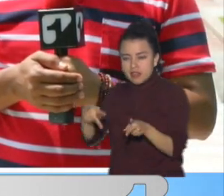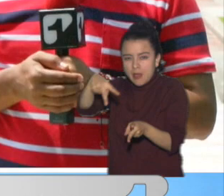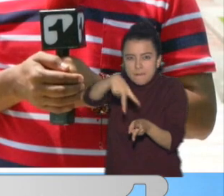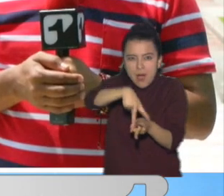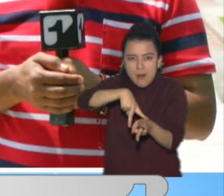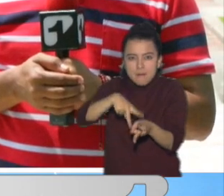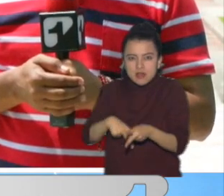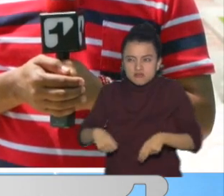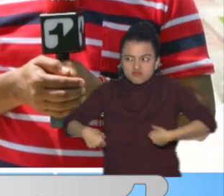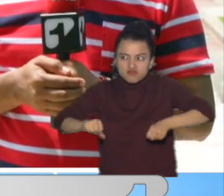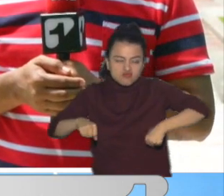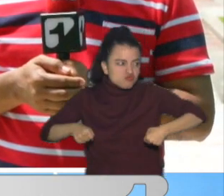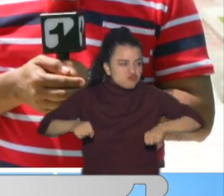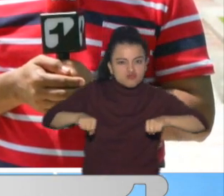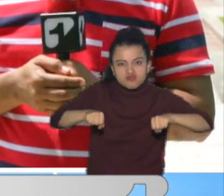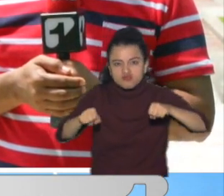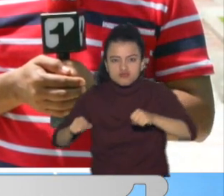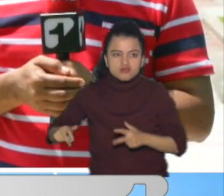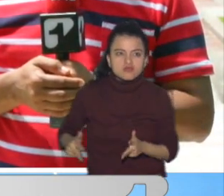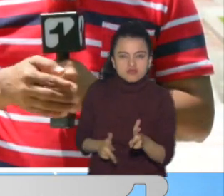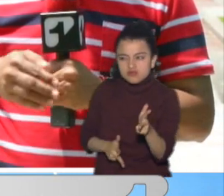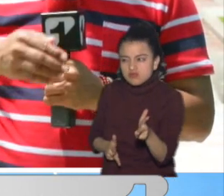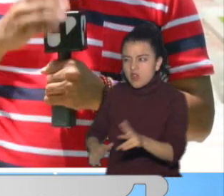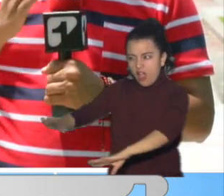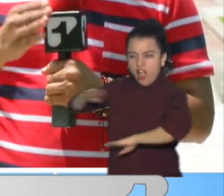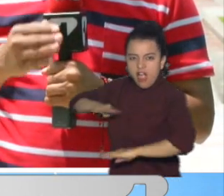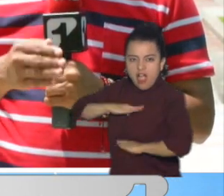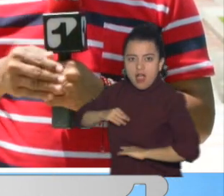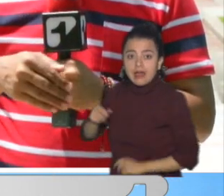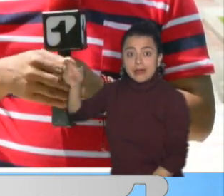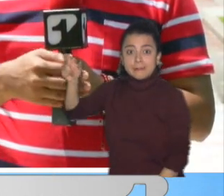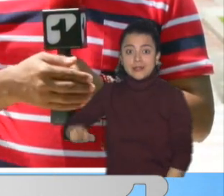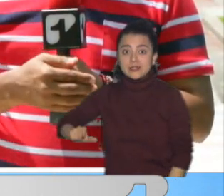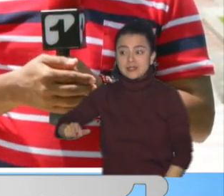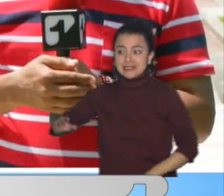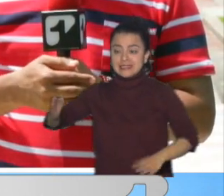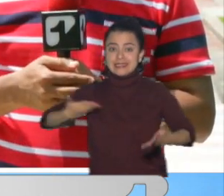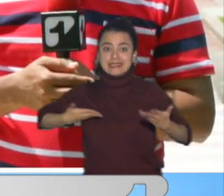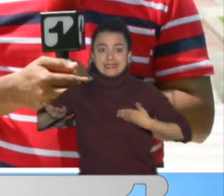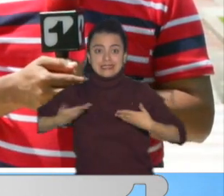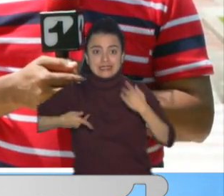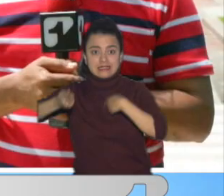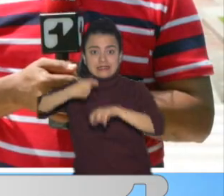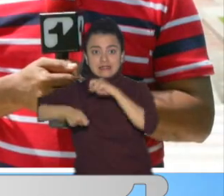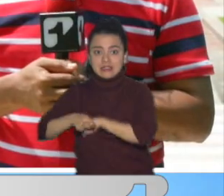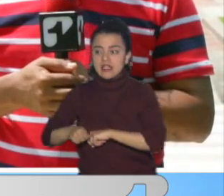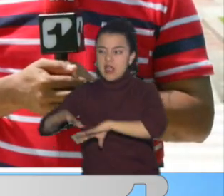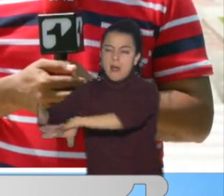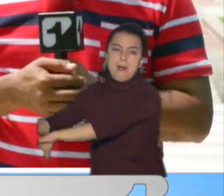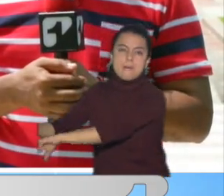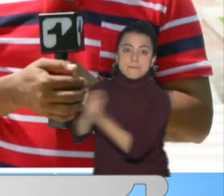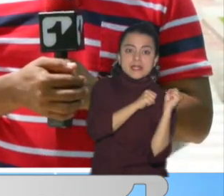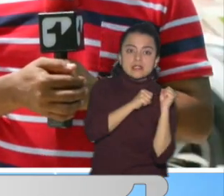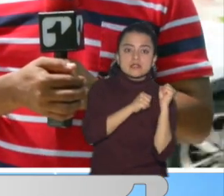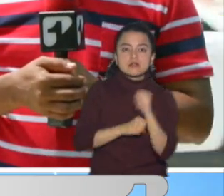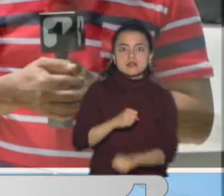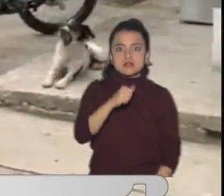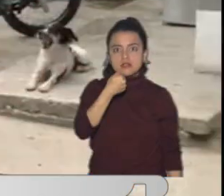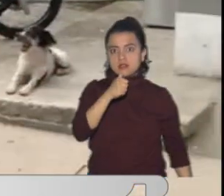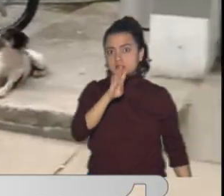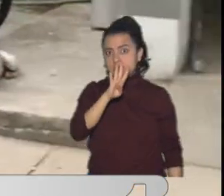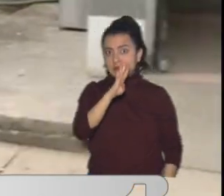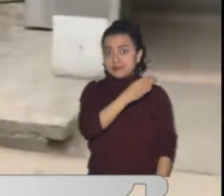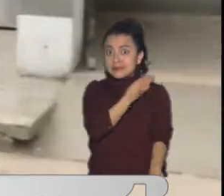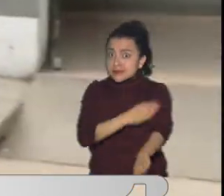habrían atracado a un comerciante en la ciudad de Sabana Larga. Lo habían despojado exactamente de 14 millones de